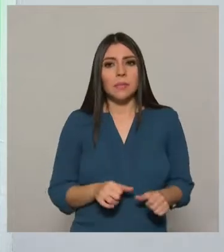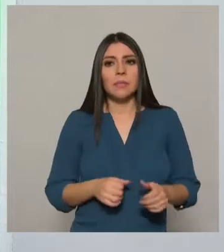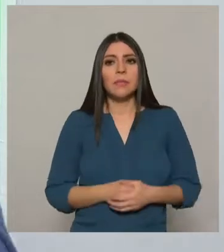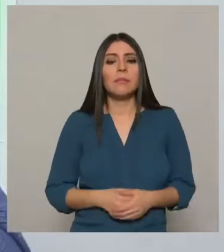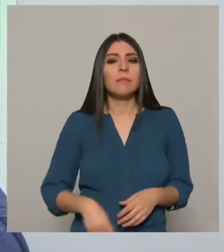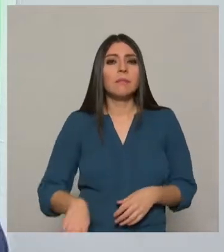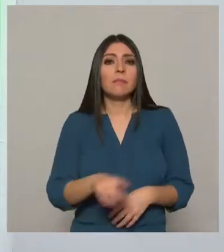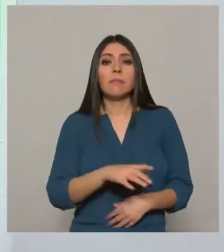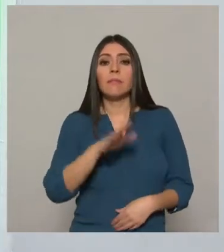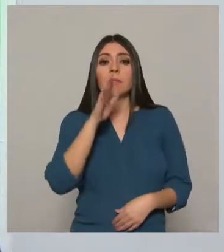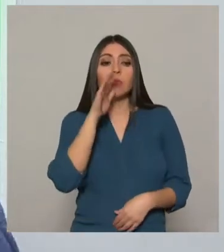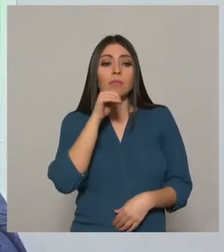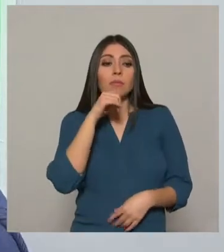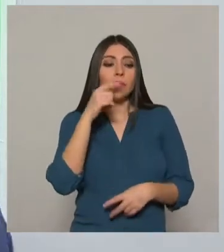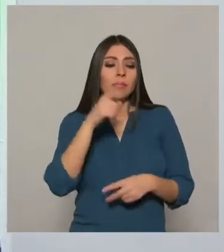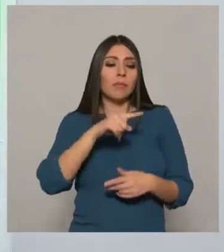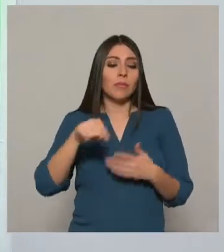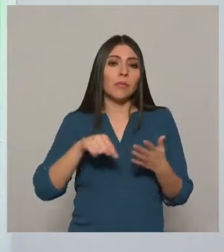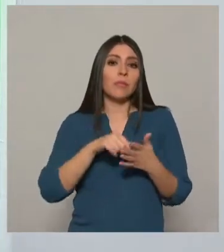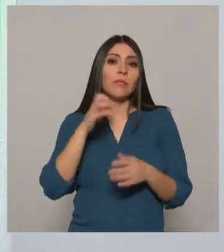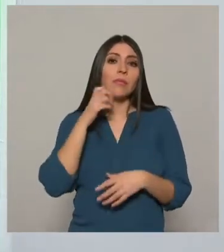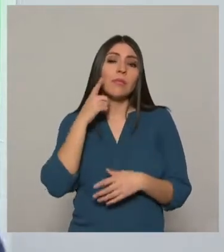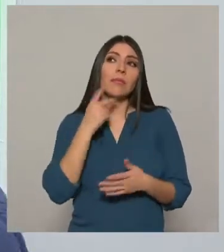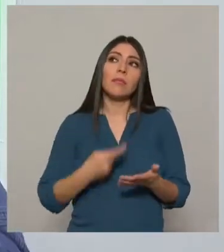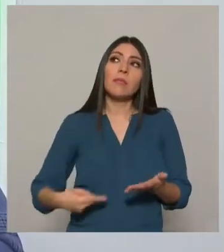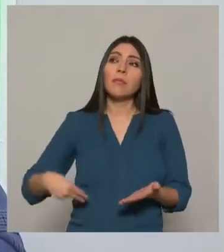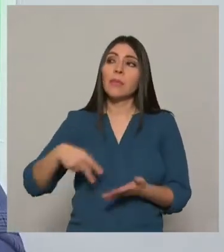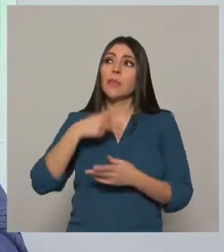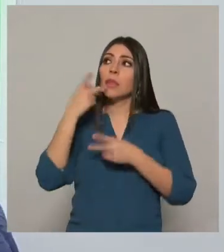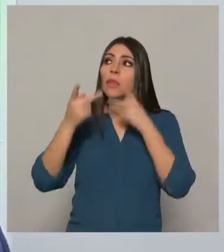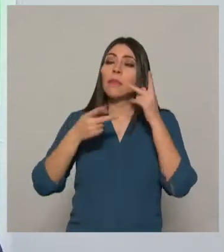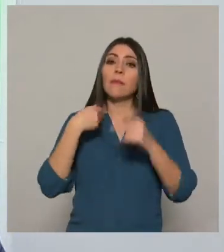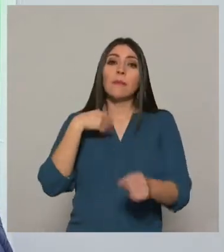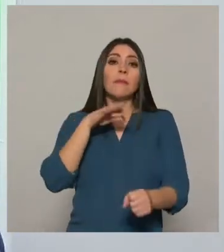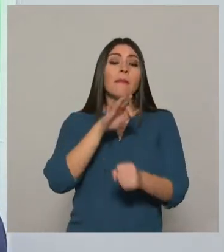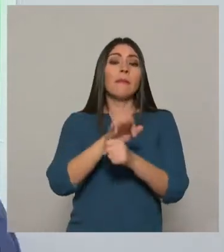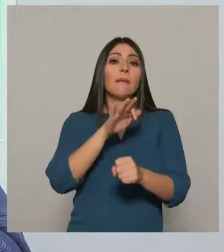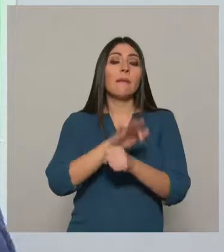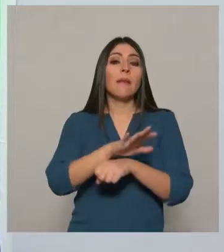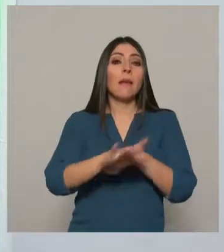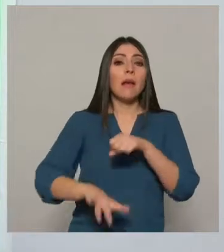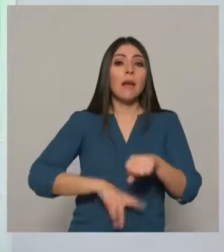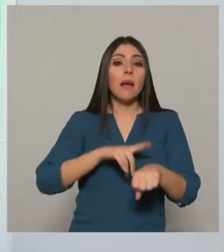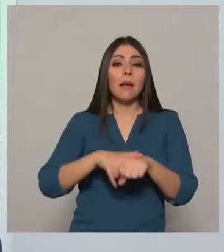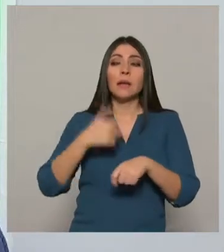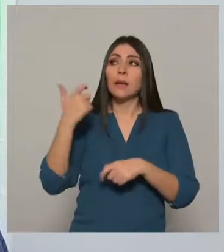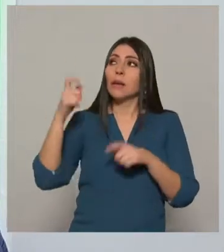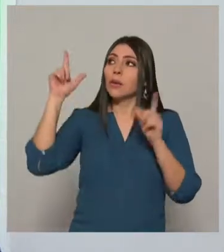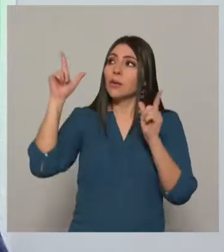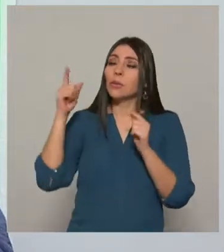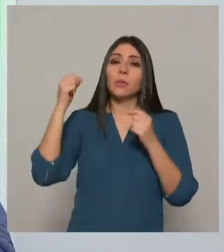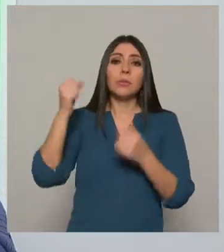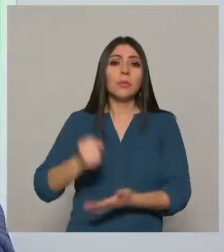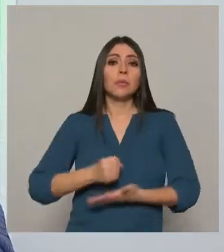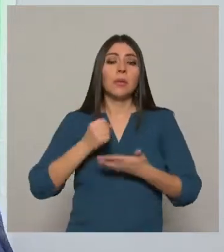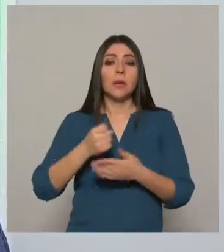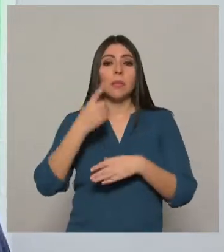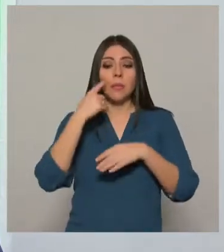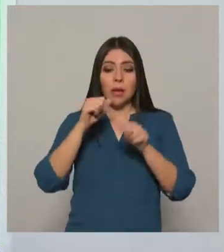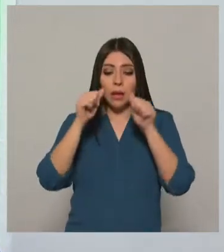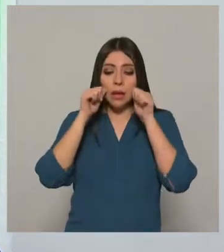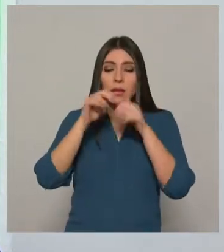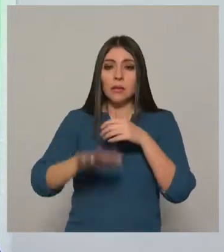a tribuna y debatir que protegemos a los animales de compañía y recortar el presupuesto de la atención